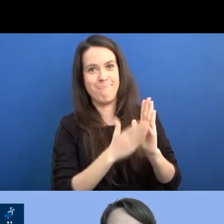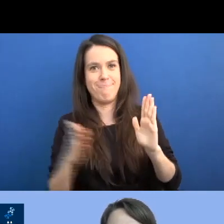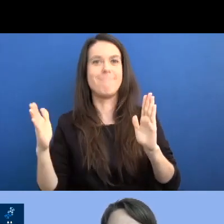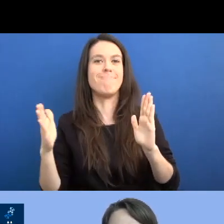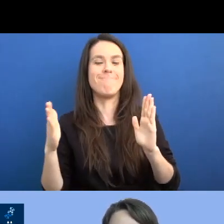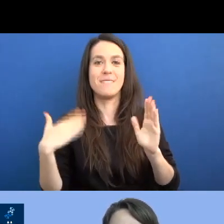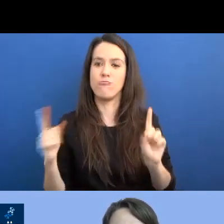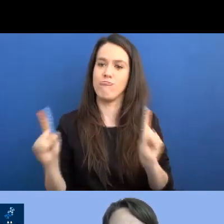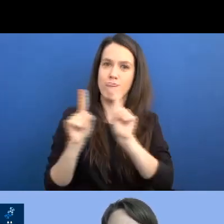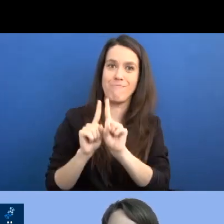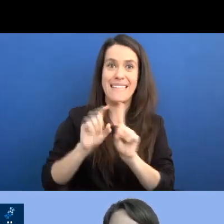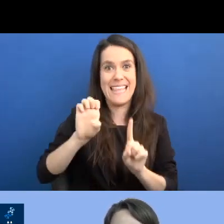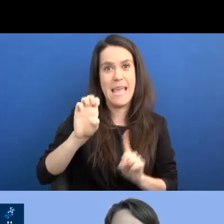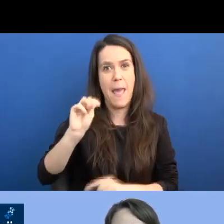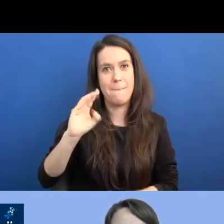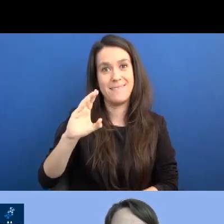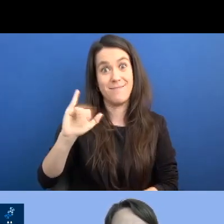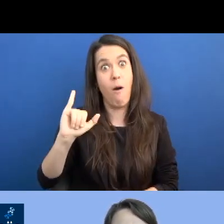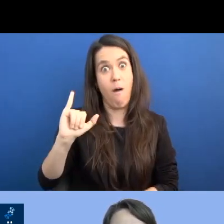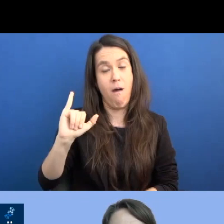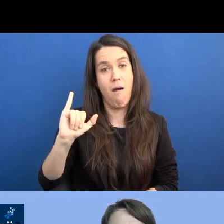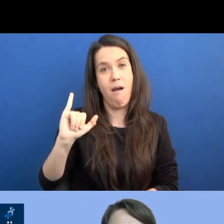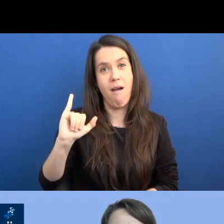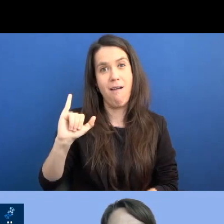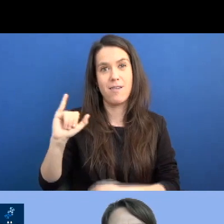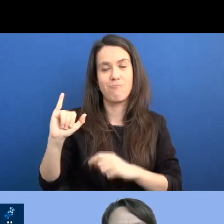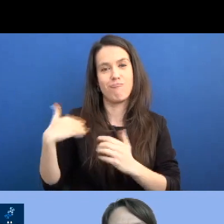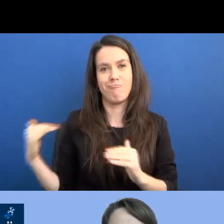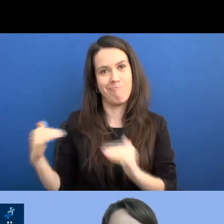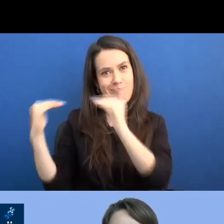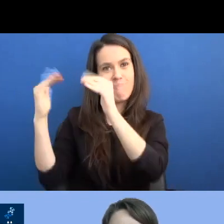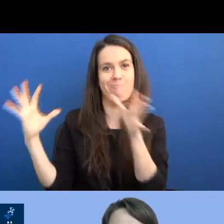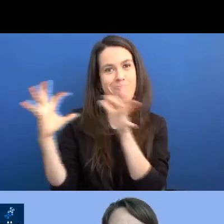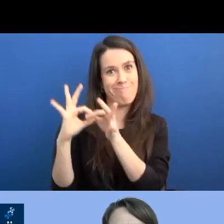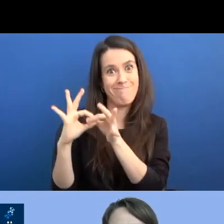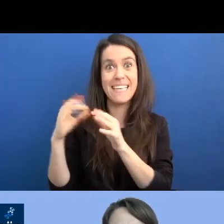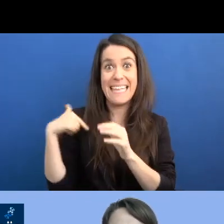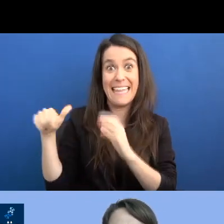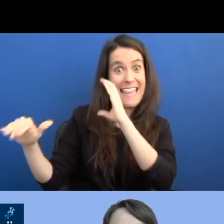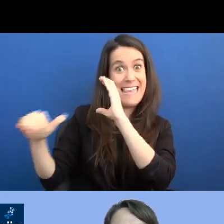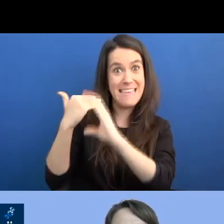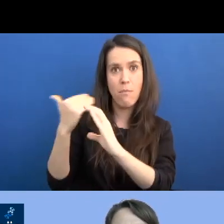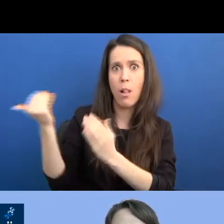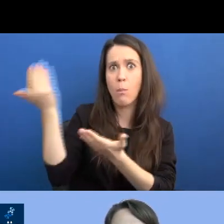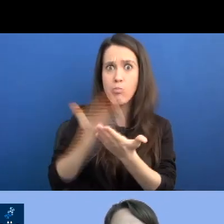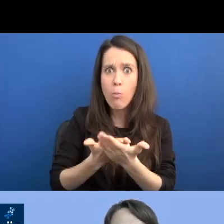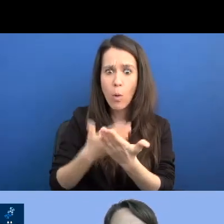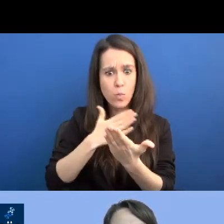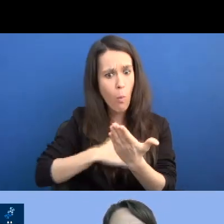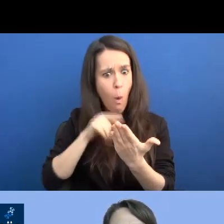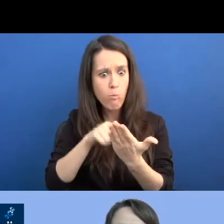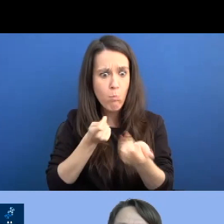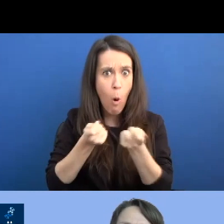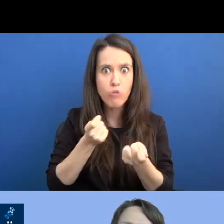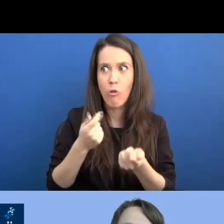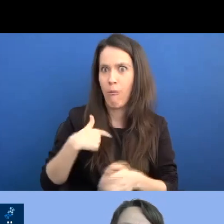sesión en este webinario conjunto con el Máster Europeo en Interpretación de Conferencias. Cuando recibí